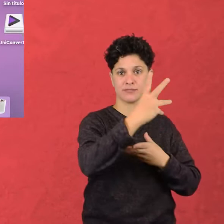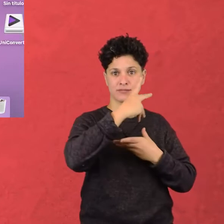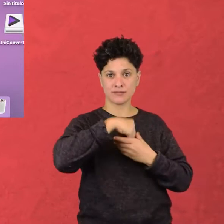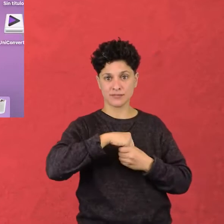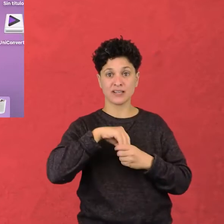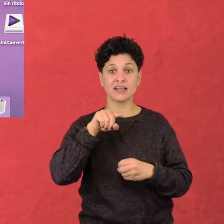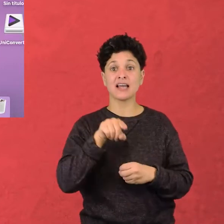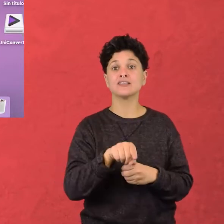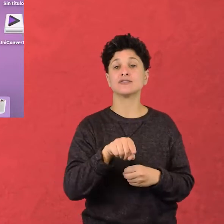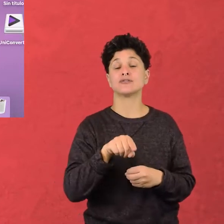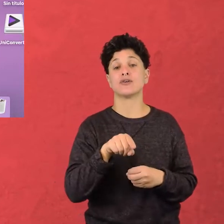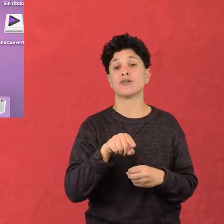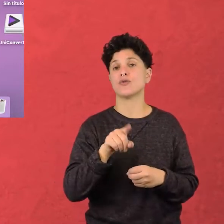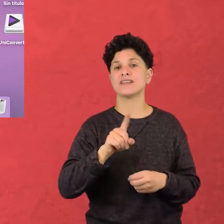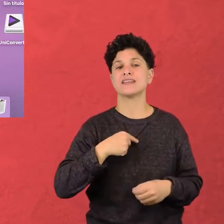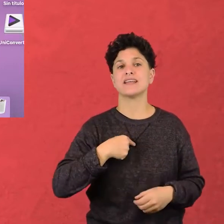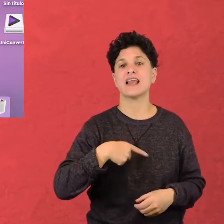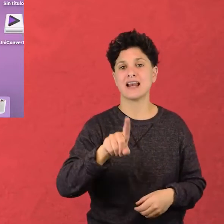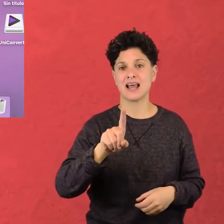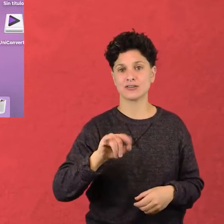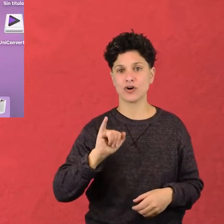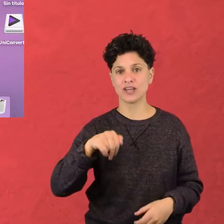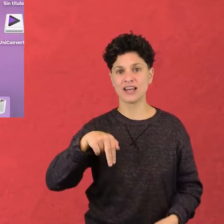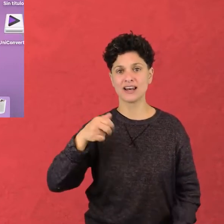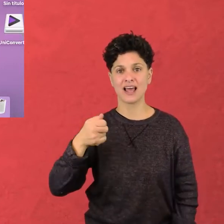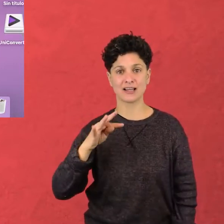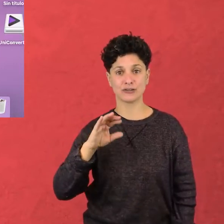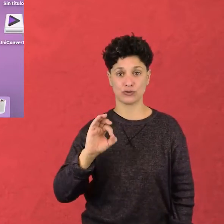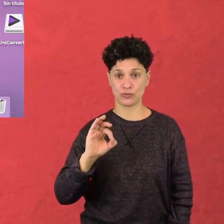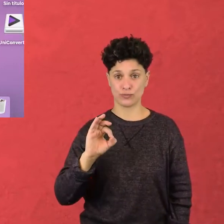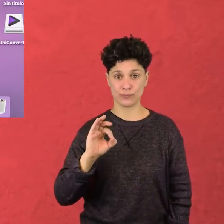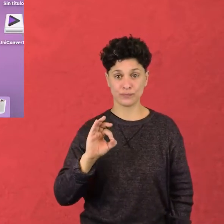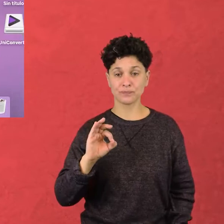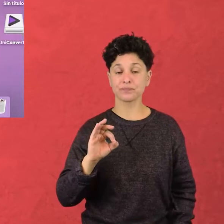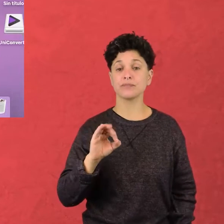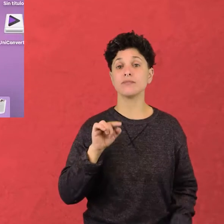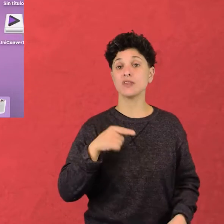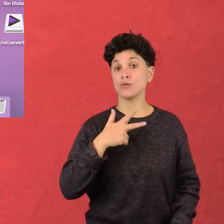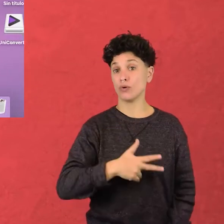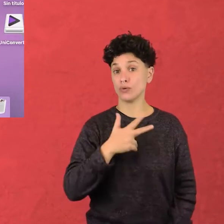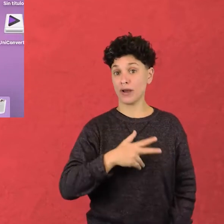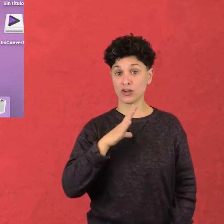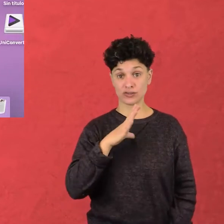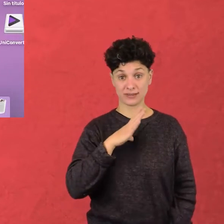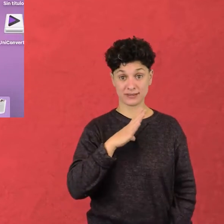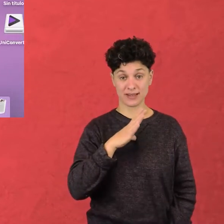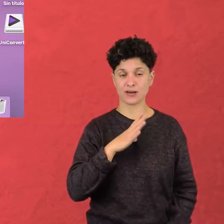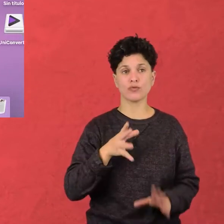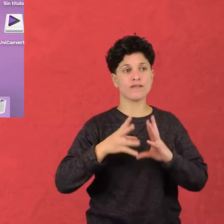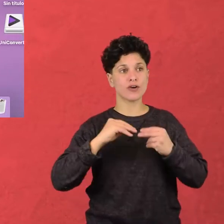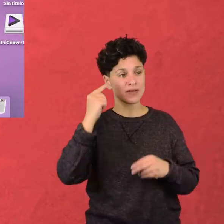se trata de algo innato. Un hombre posee un modo de pensar